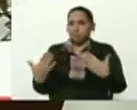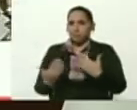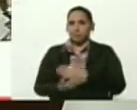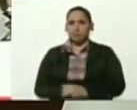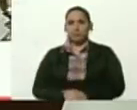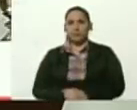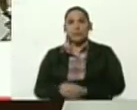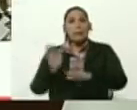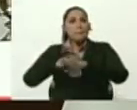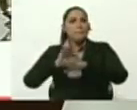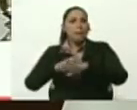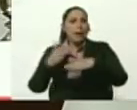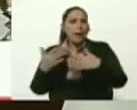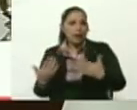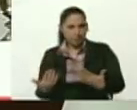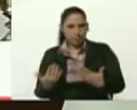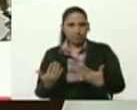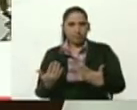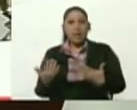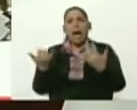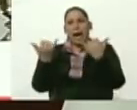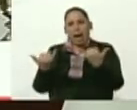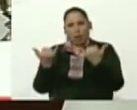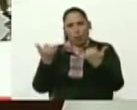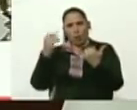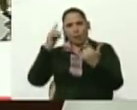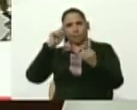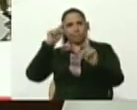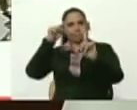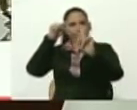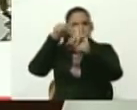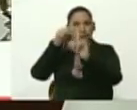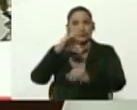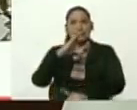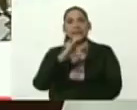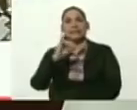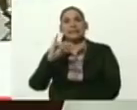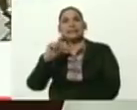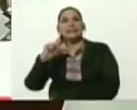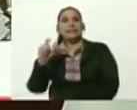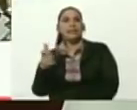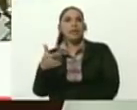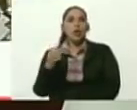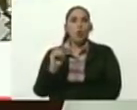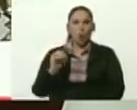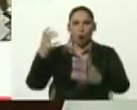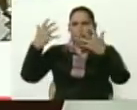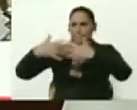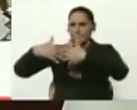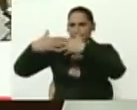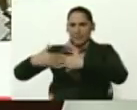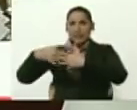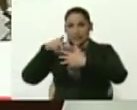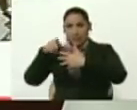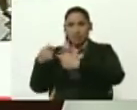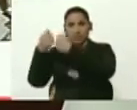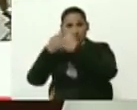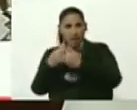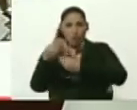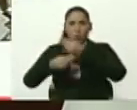¿Qué pasa, por ejemplo, yo ahora me proyecto hacia Citgo? Si con estos fondos hicieron este